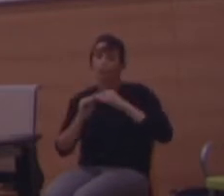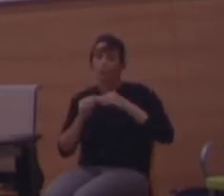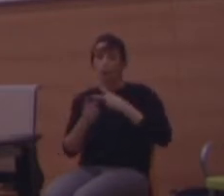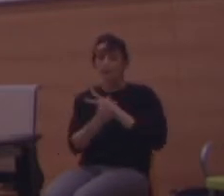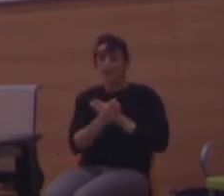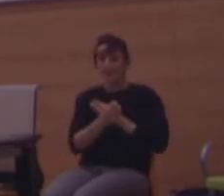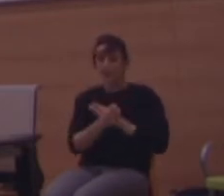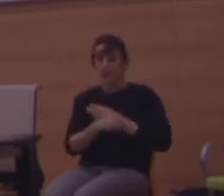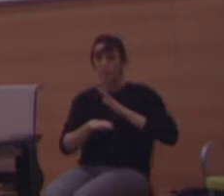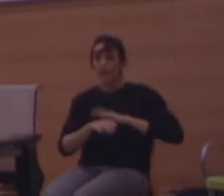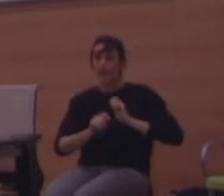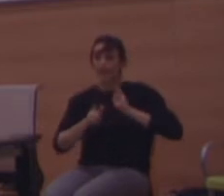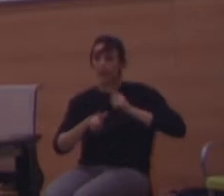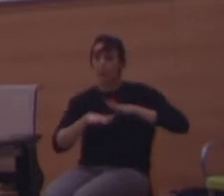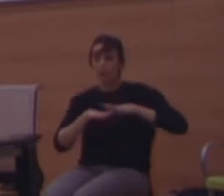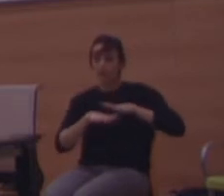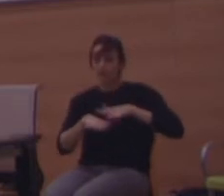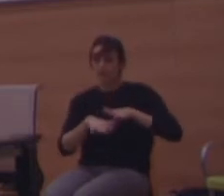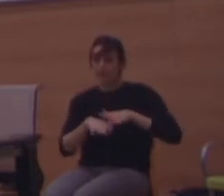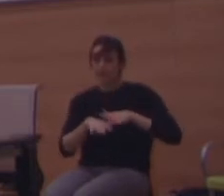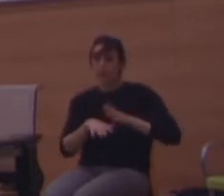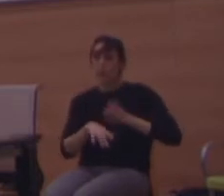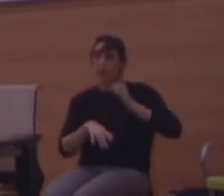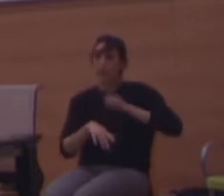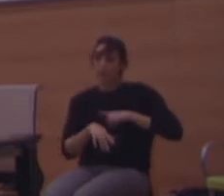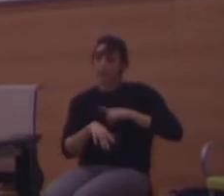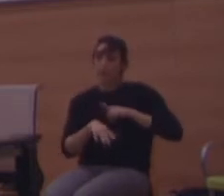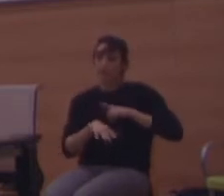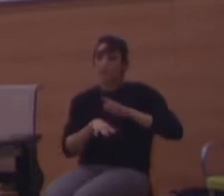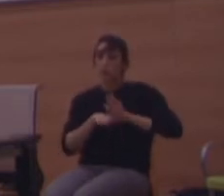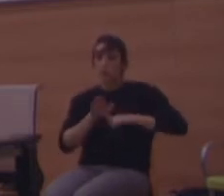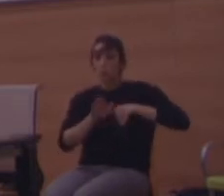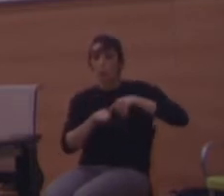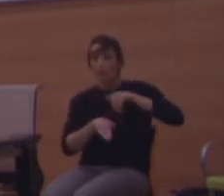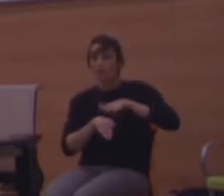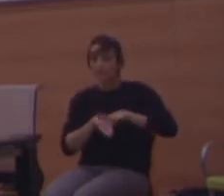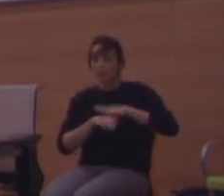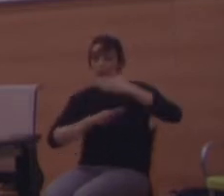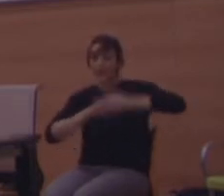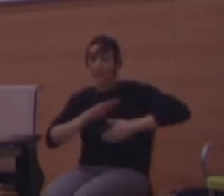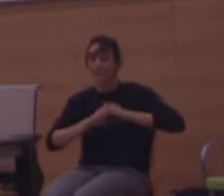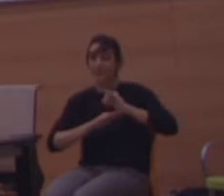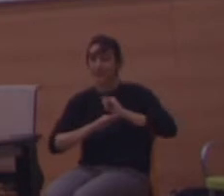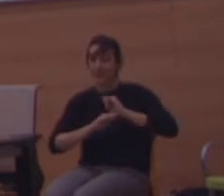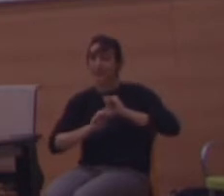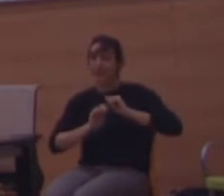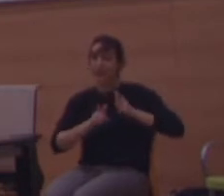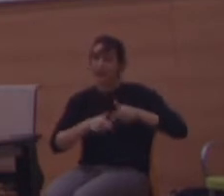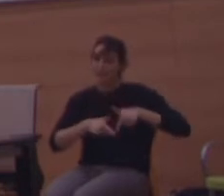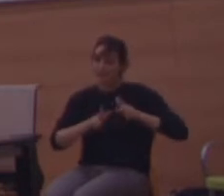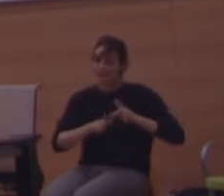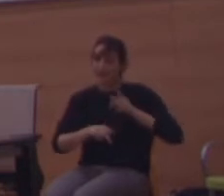Previenen el movimiento indeseado, asisten a los movimientos que sean deficientes, resisten también a